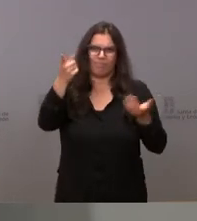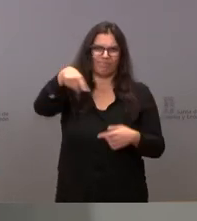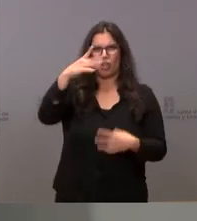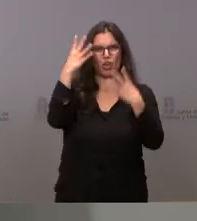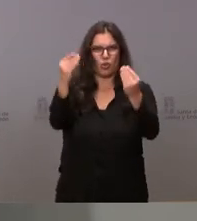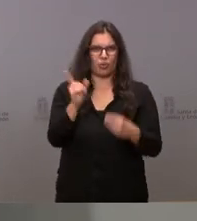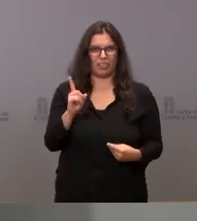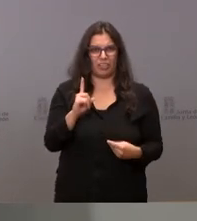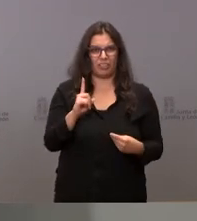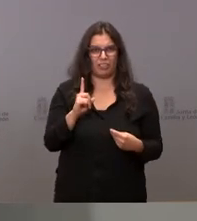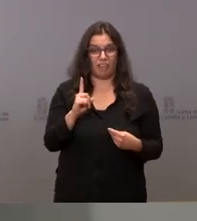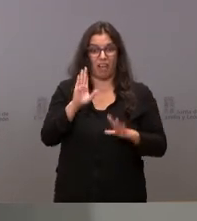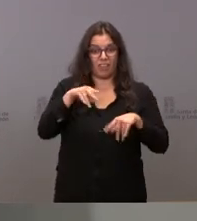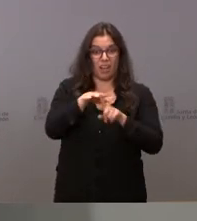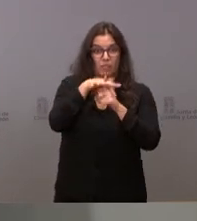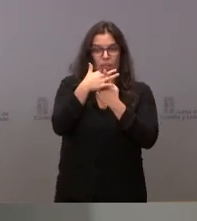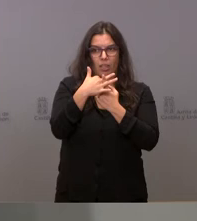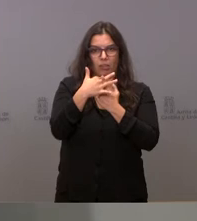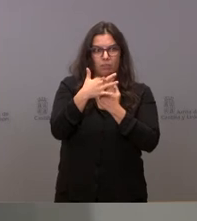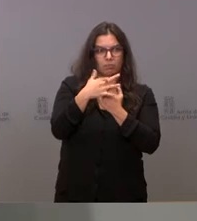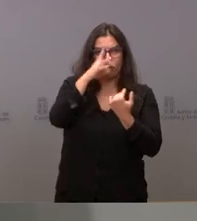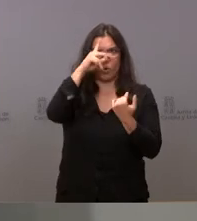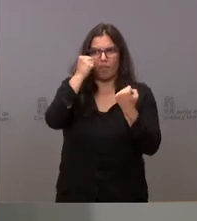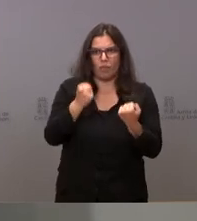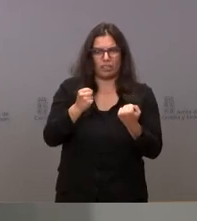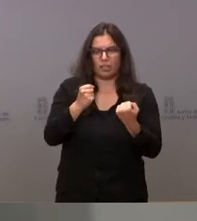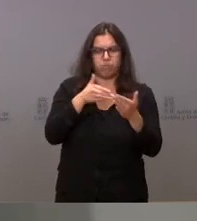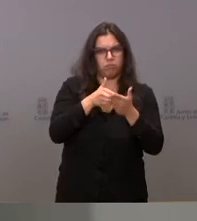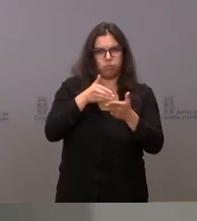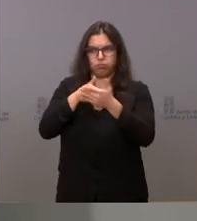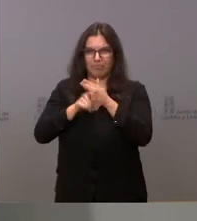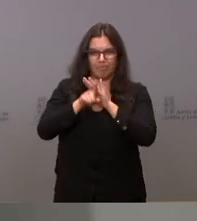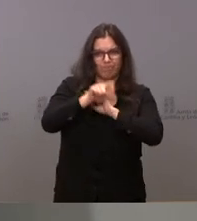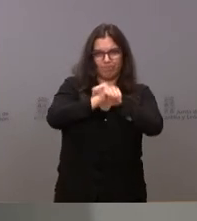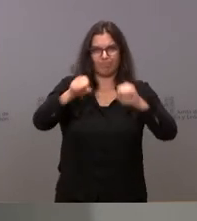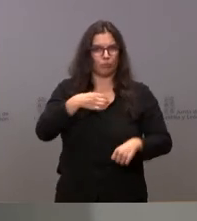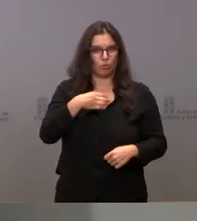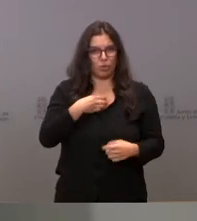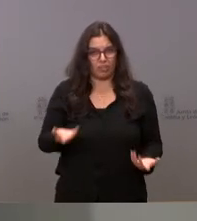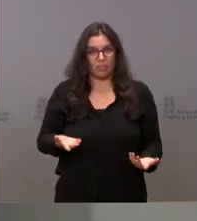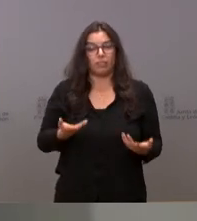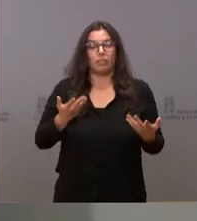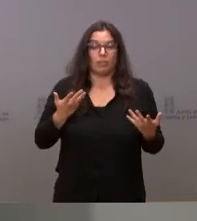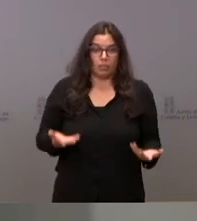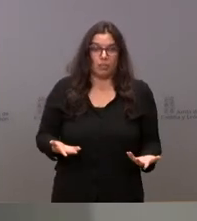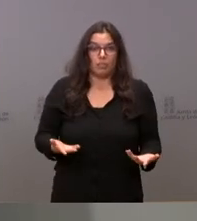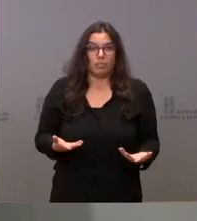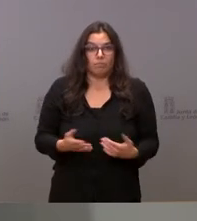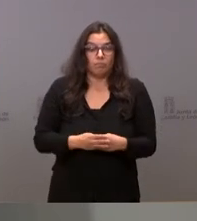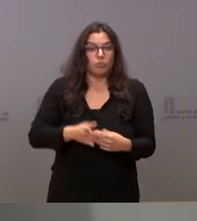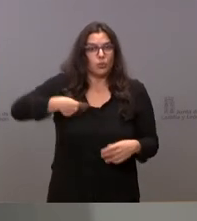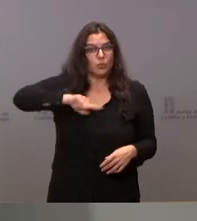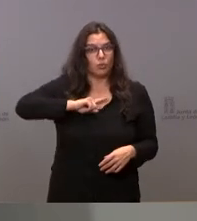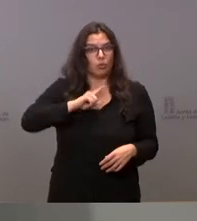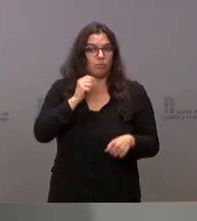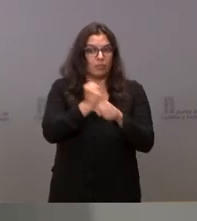escenarios muy preocupantes para el crecimiento y la consolidación de la recuperación. Por tanto, nosotros